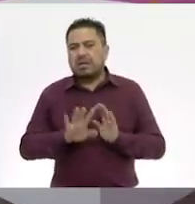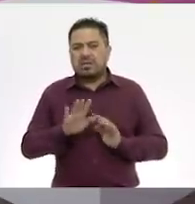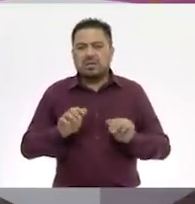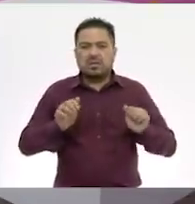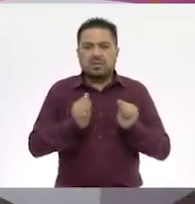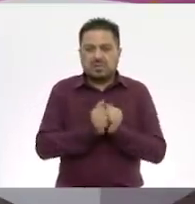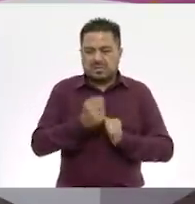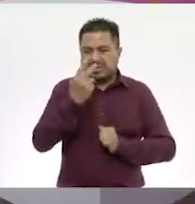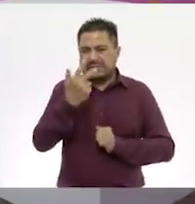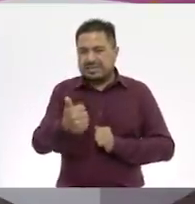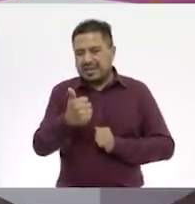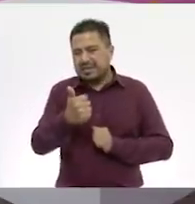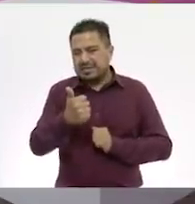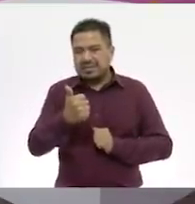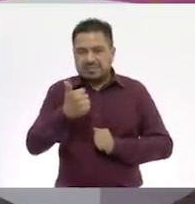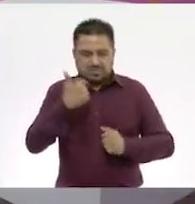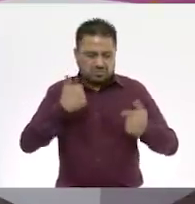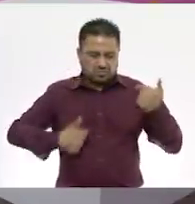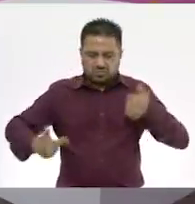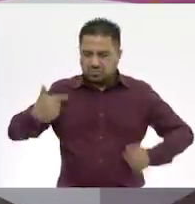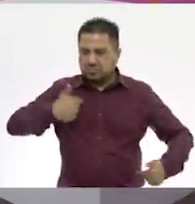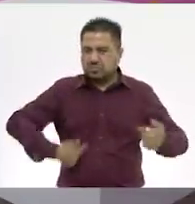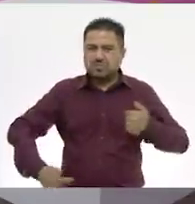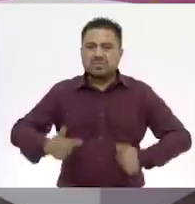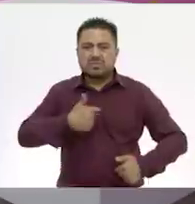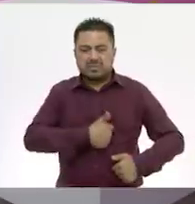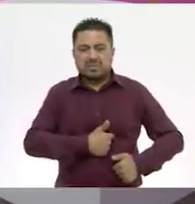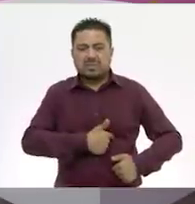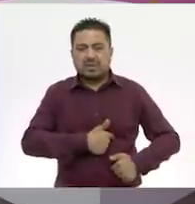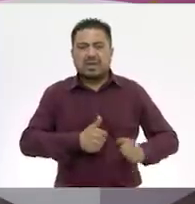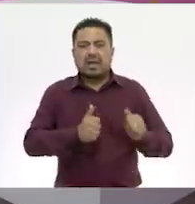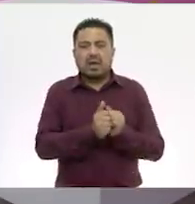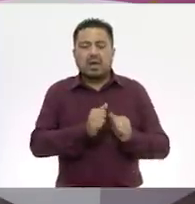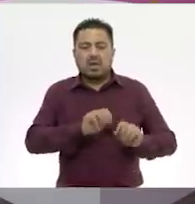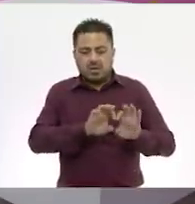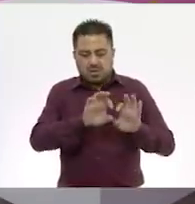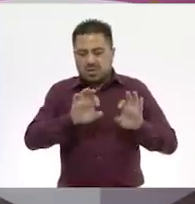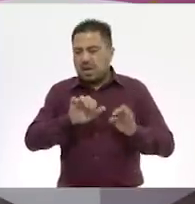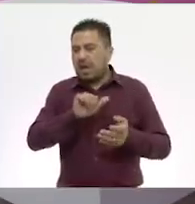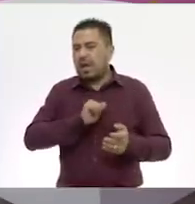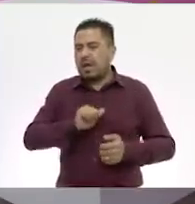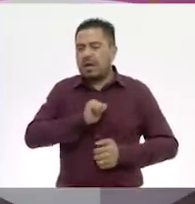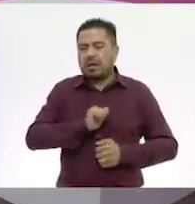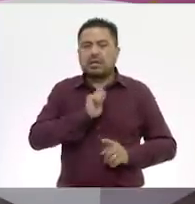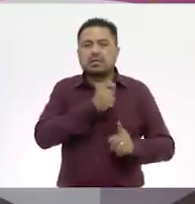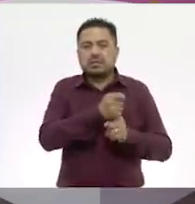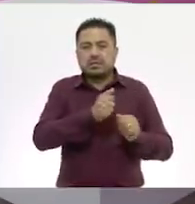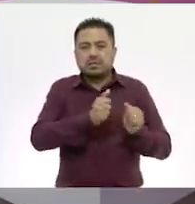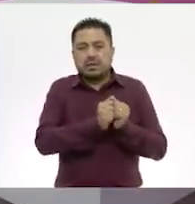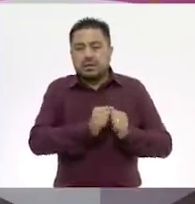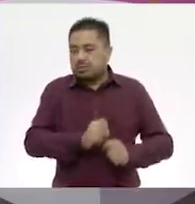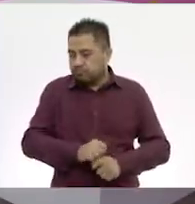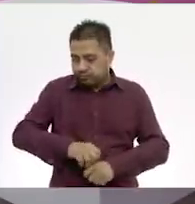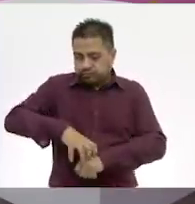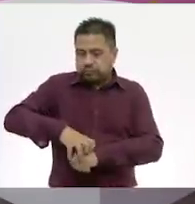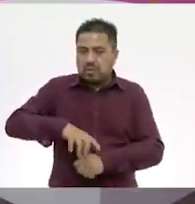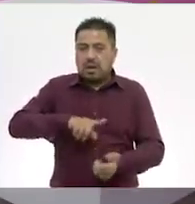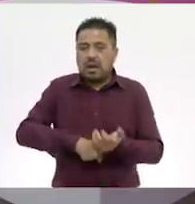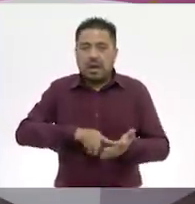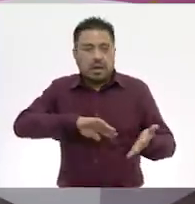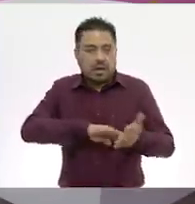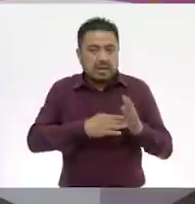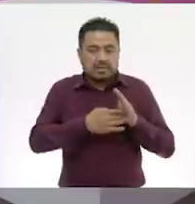6 mataduras y 3 lobanillos, amén de 2 grietas y un tumor antiguo que bajo la cincha estaba